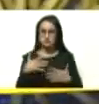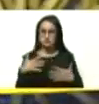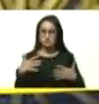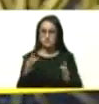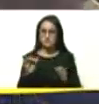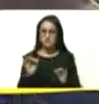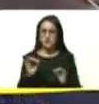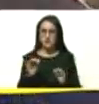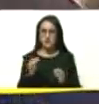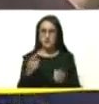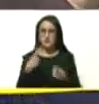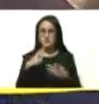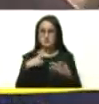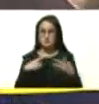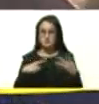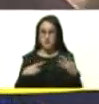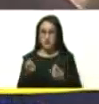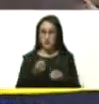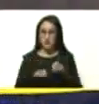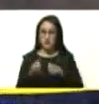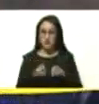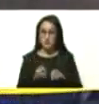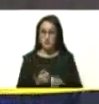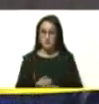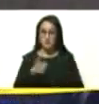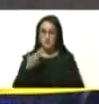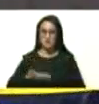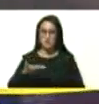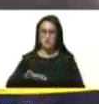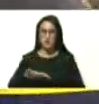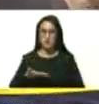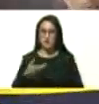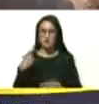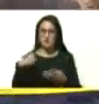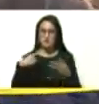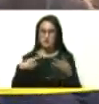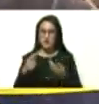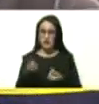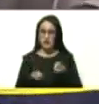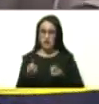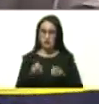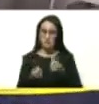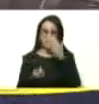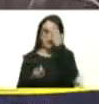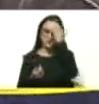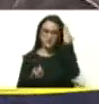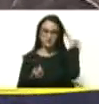y diversificación económica, que es lo más importante, diversificar la economía.